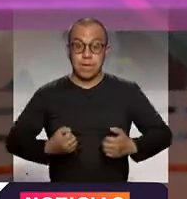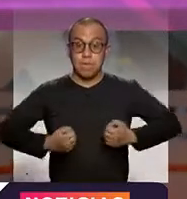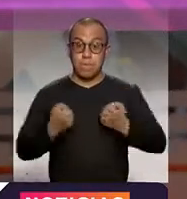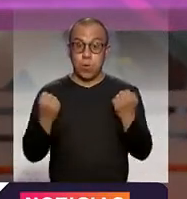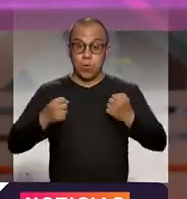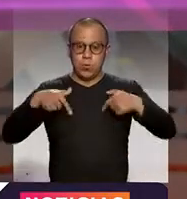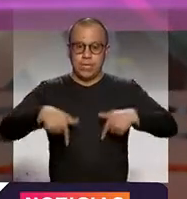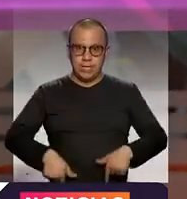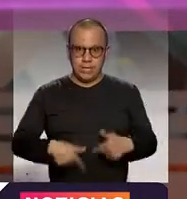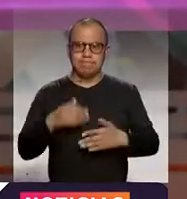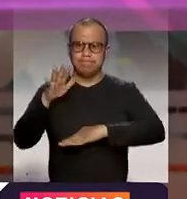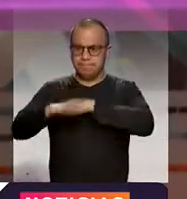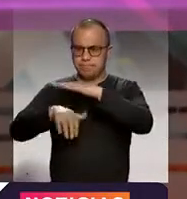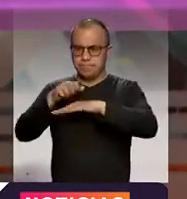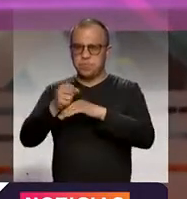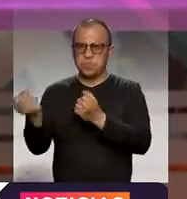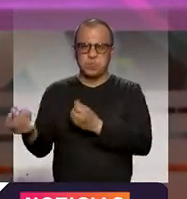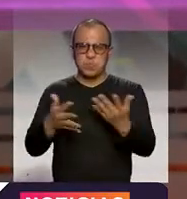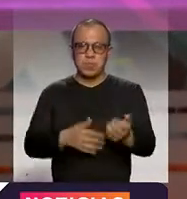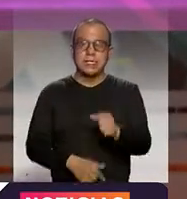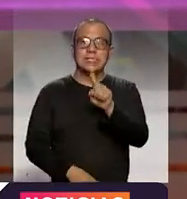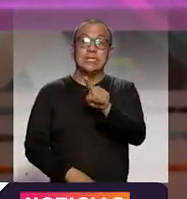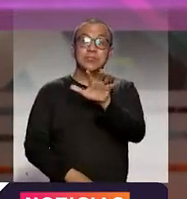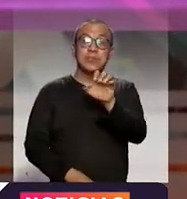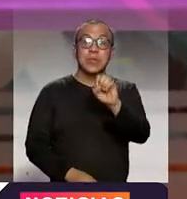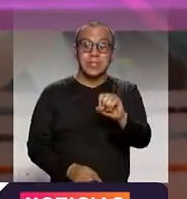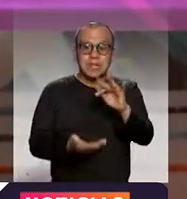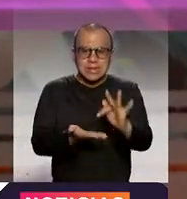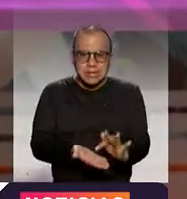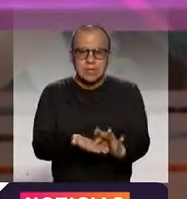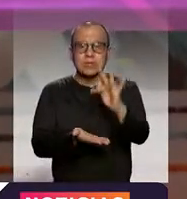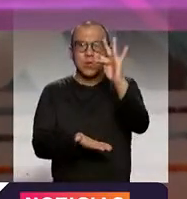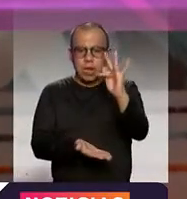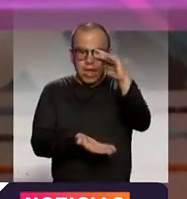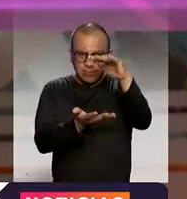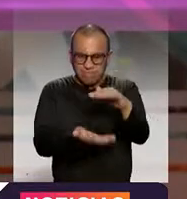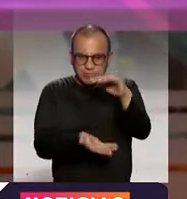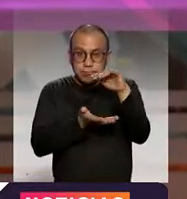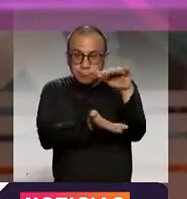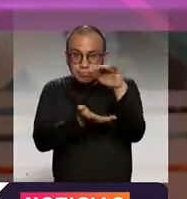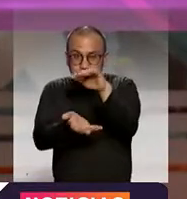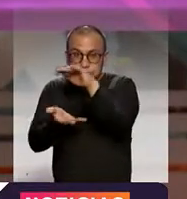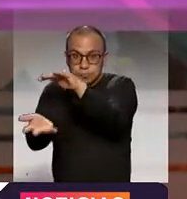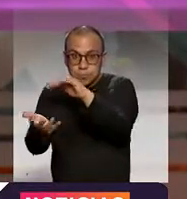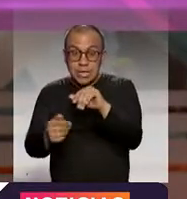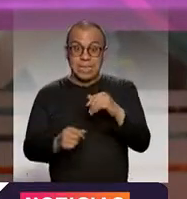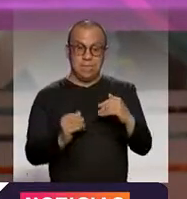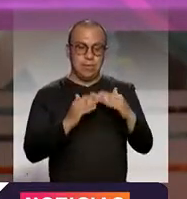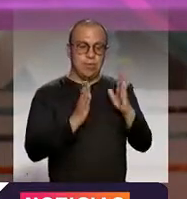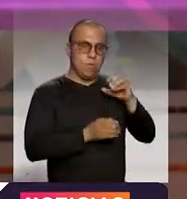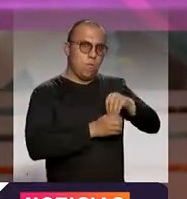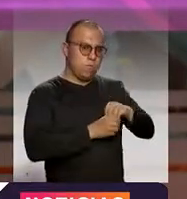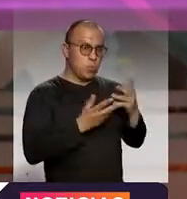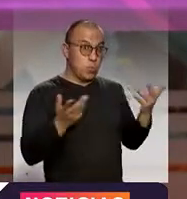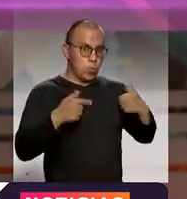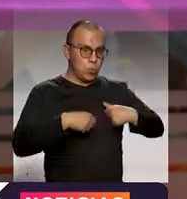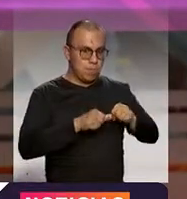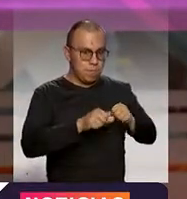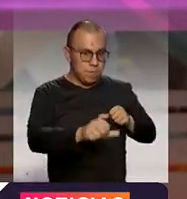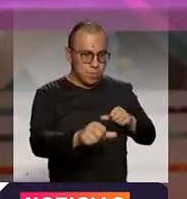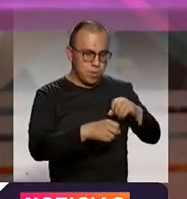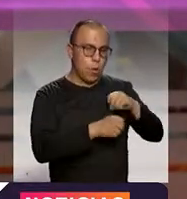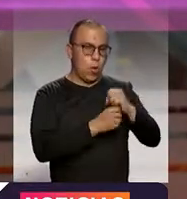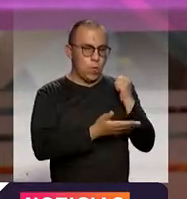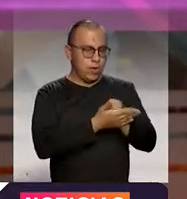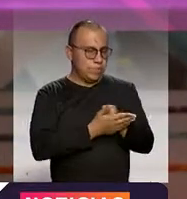Bogotá se están reciclando cerca de 150 mil toneladas de plástico. Durante la cuarentena fue la única región de Colombia que no